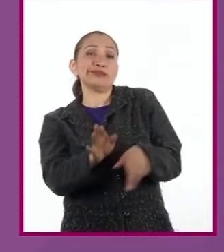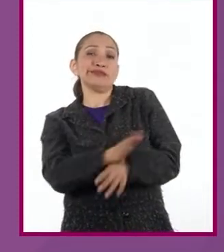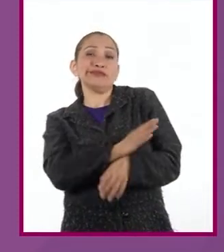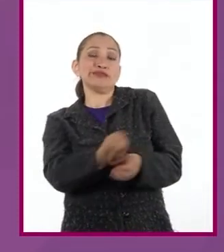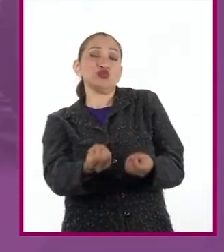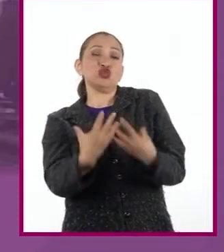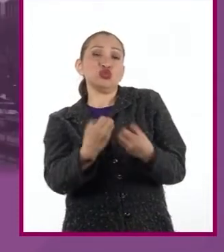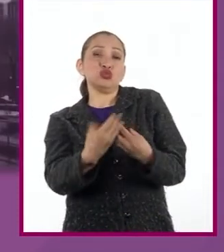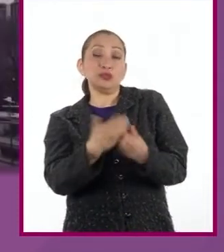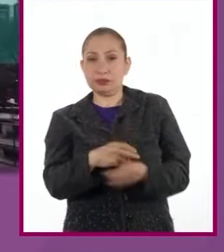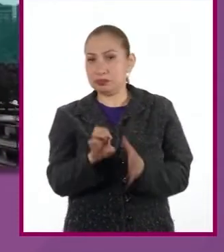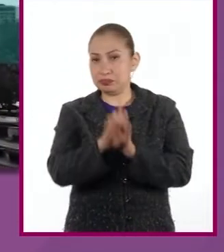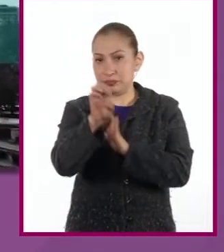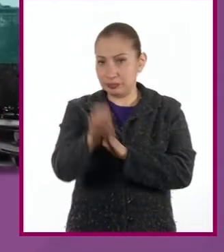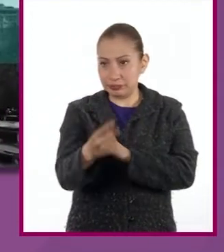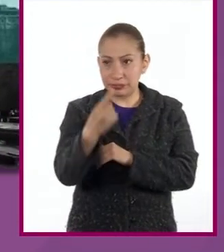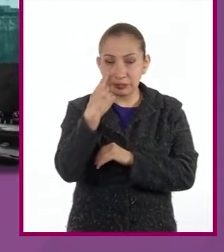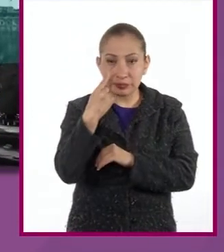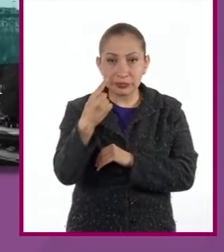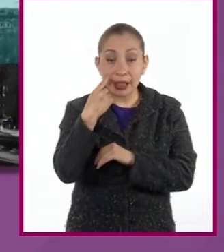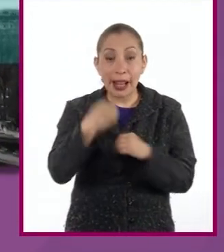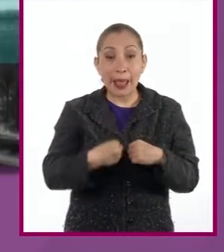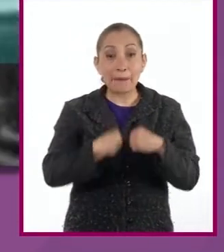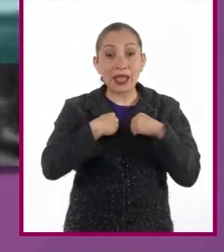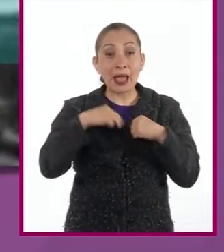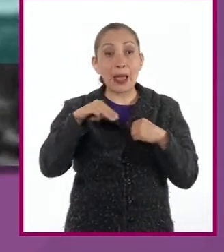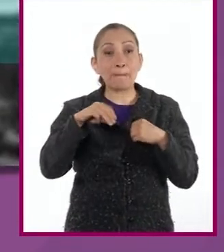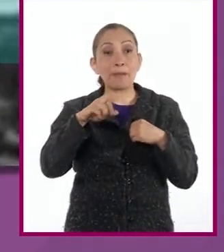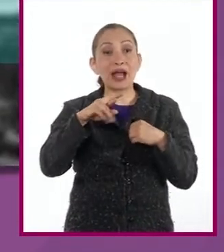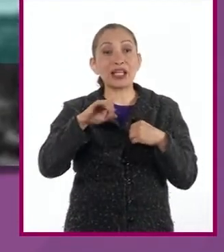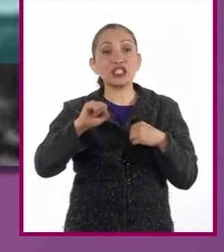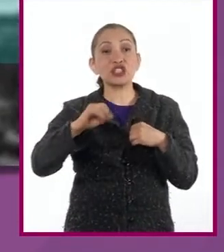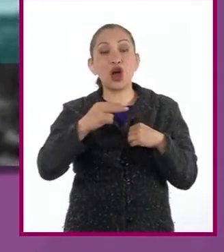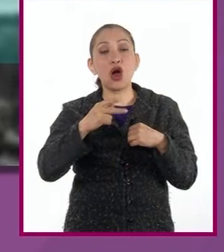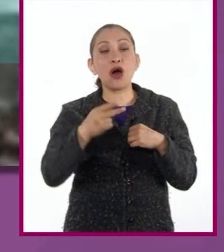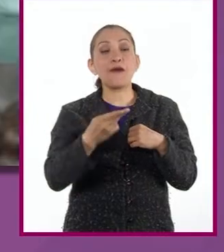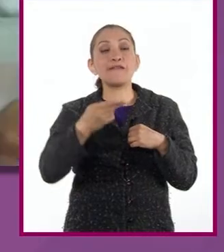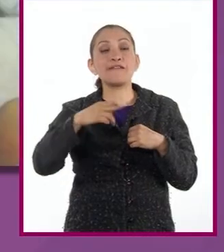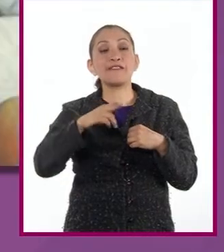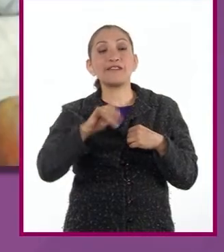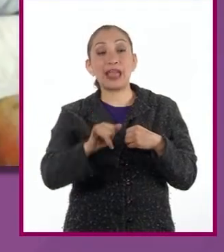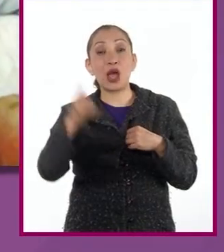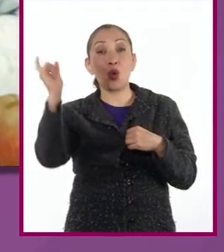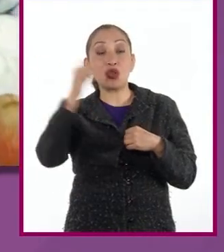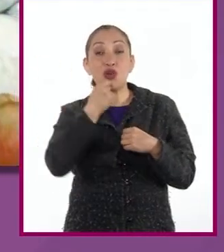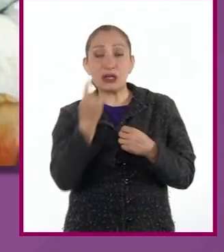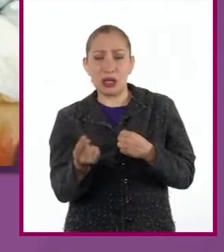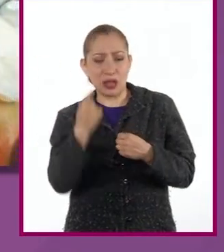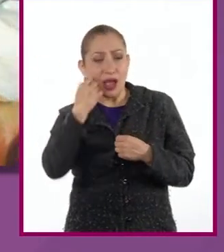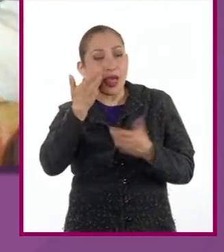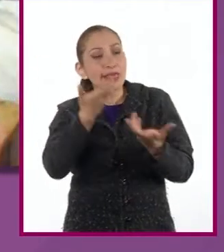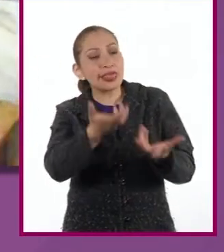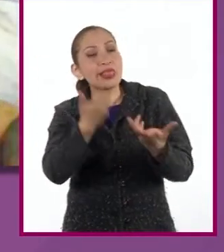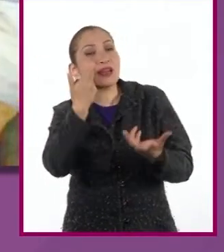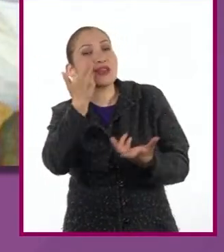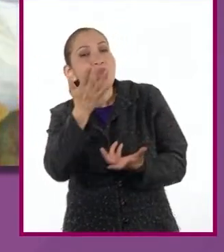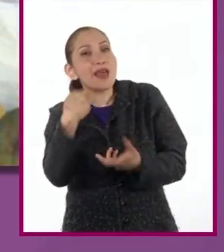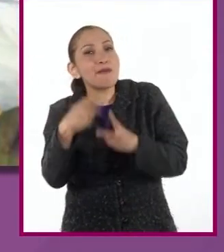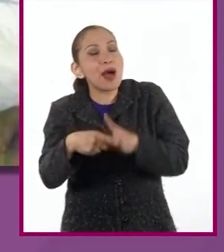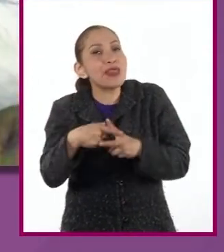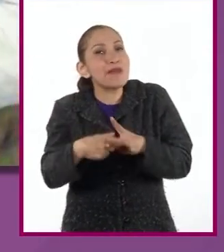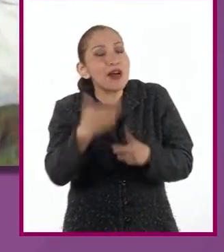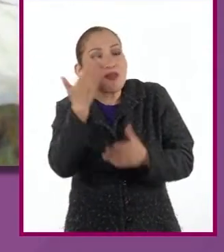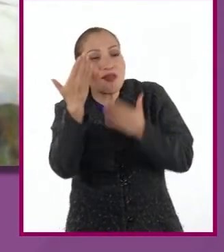privilegios. Un ejemplo de esto es la vida de Marie-Sophie Germain, quien desde la niñez manifestó gran interés por las